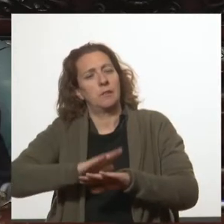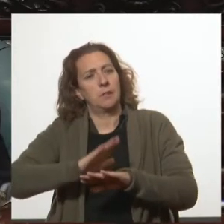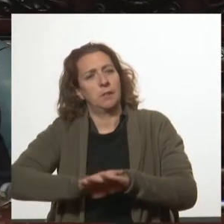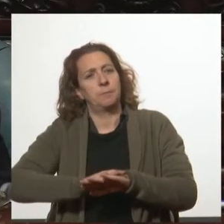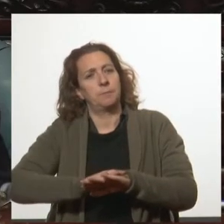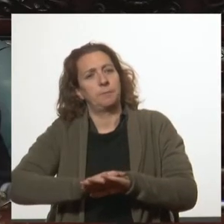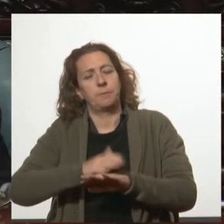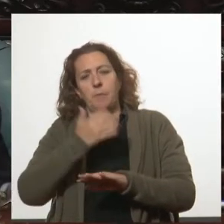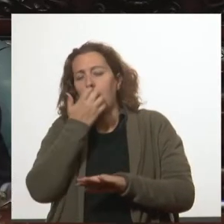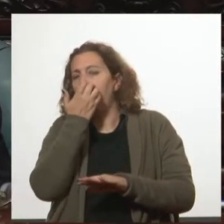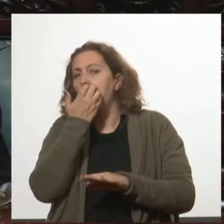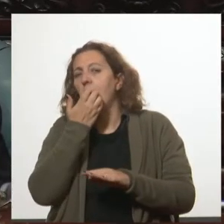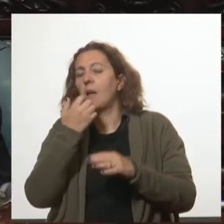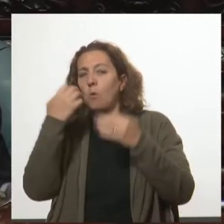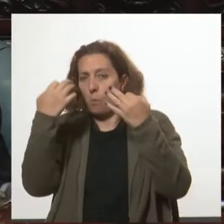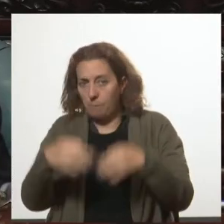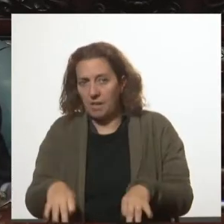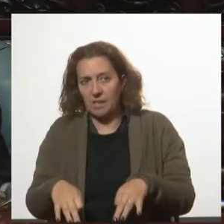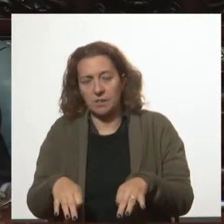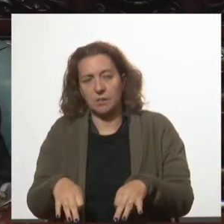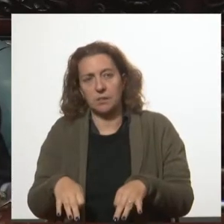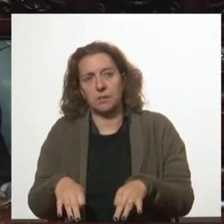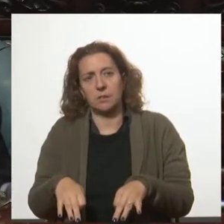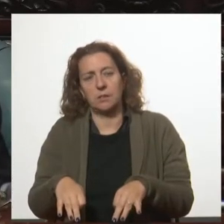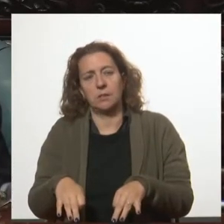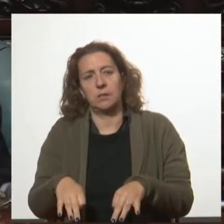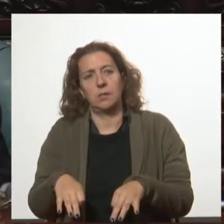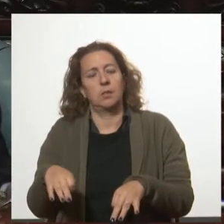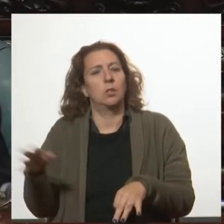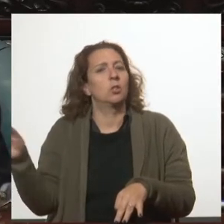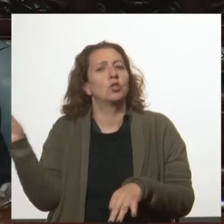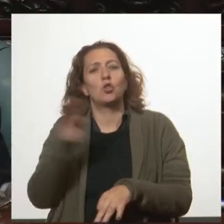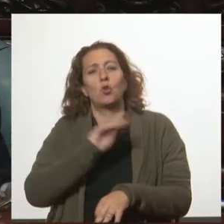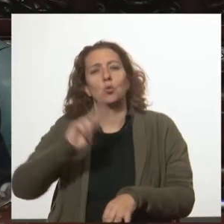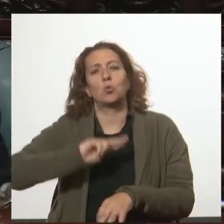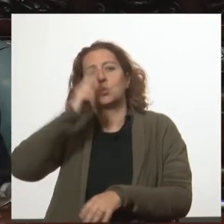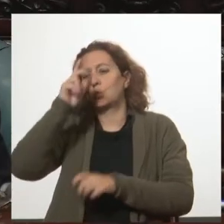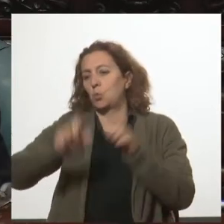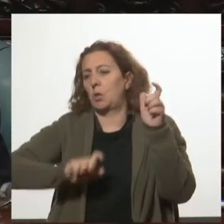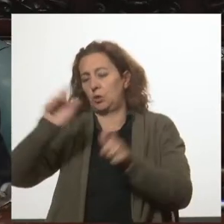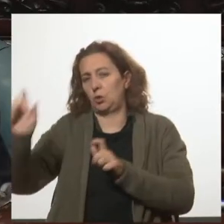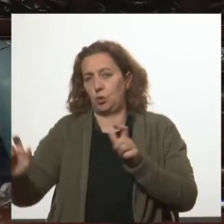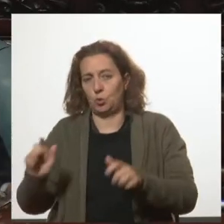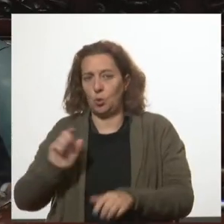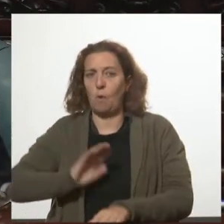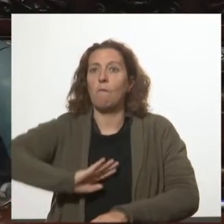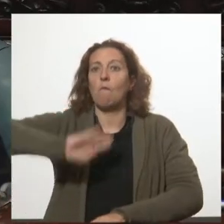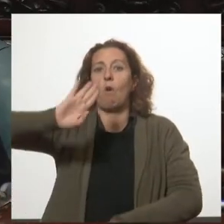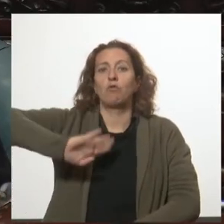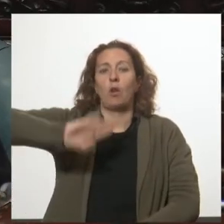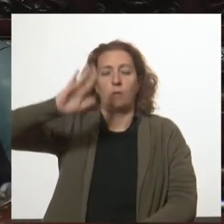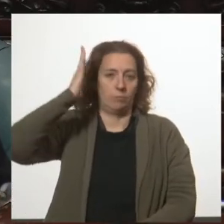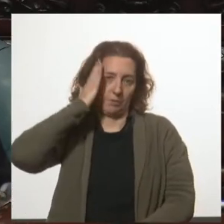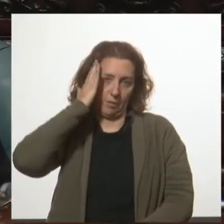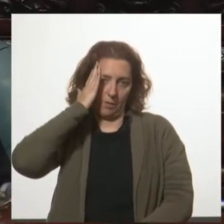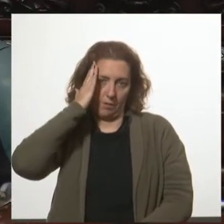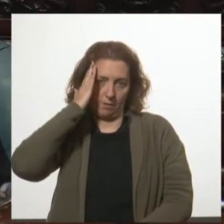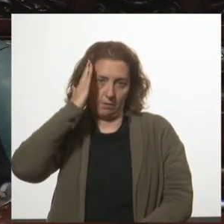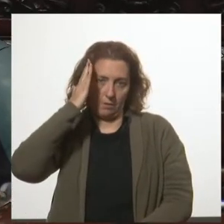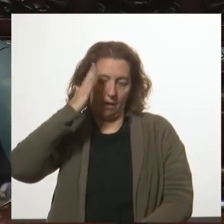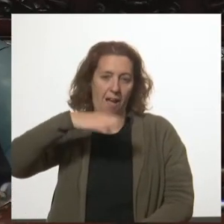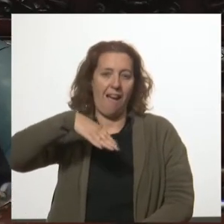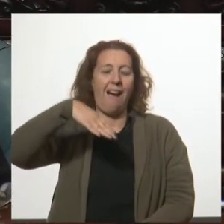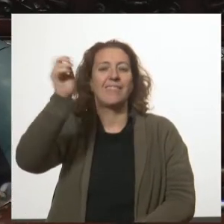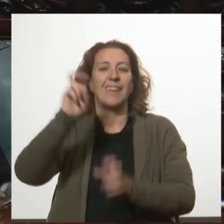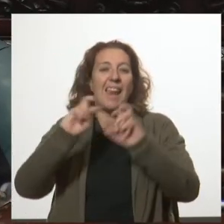de cumplir con lo que todos los uruguayos que nos votaron sabían delantera leer arena